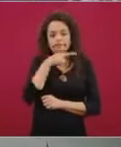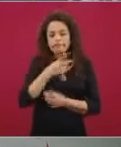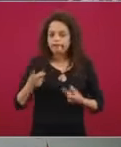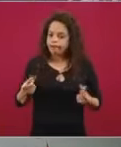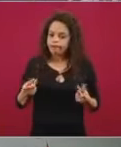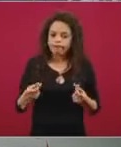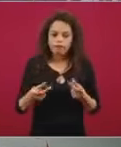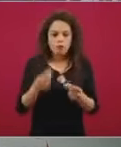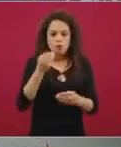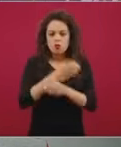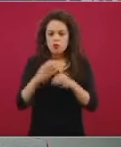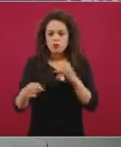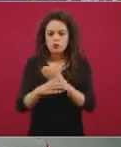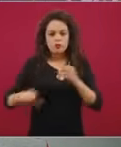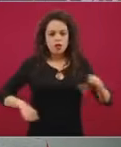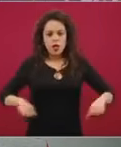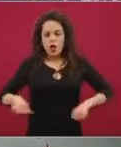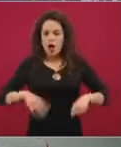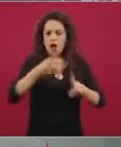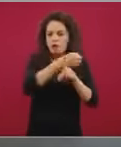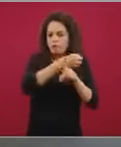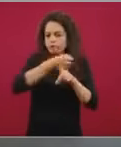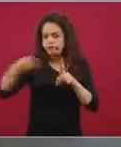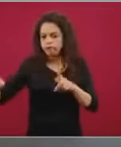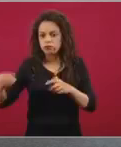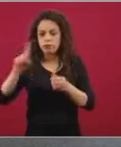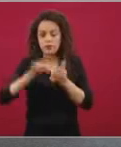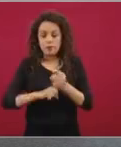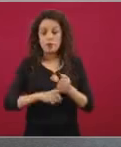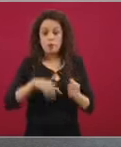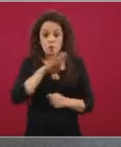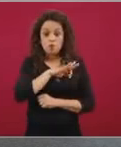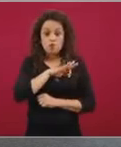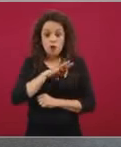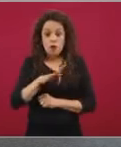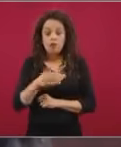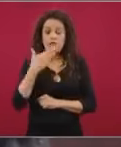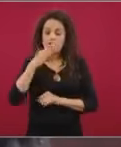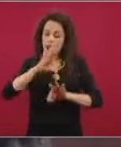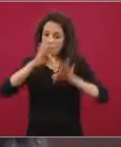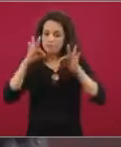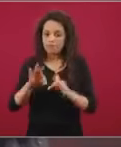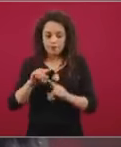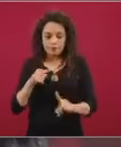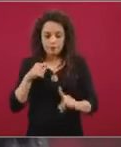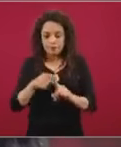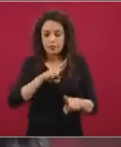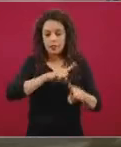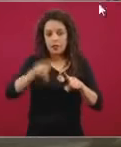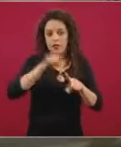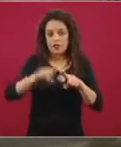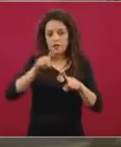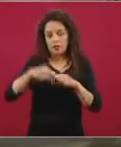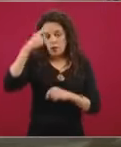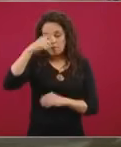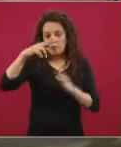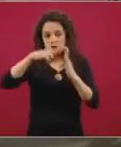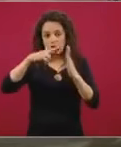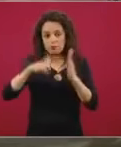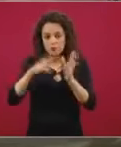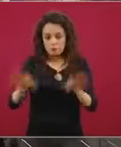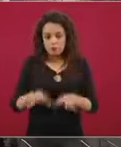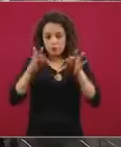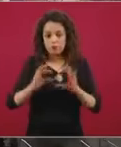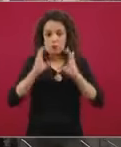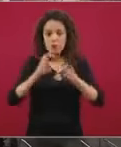muy positivas de reorganización que permitan tener una acción muy determinada en todos los aspectos de la regulación sanitaria.